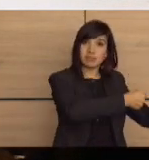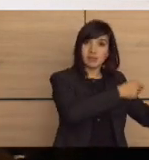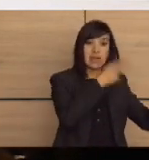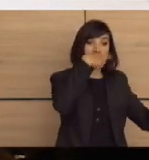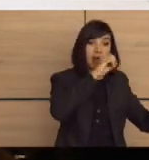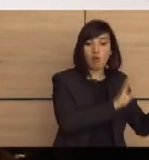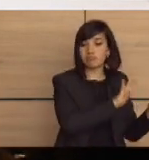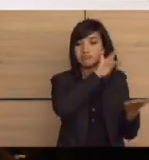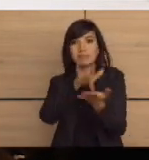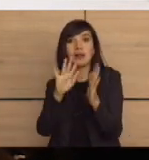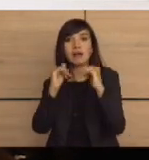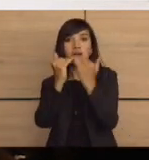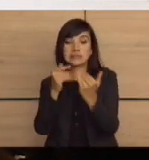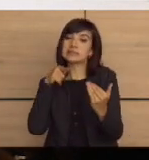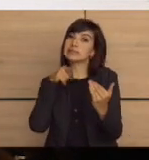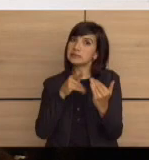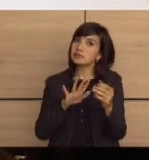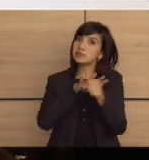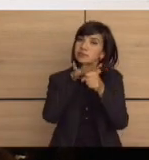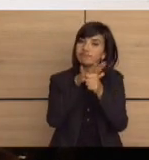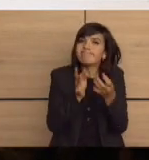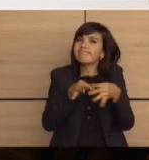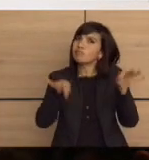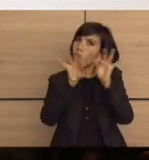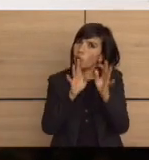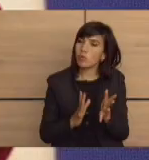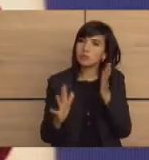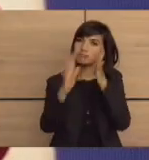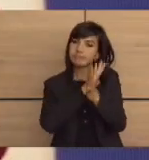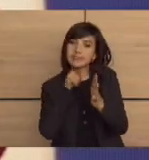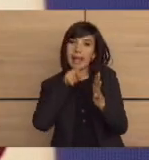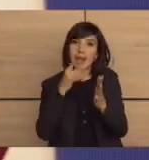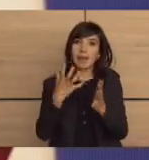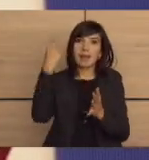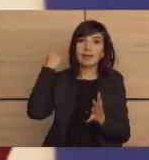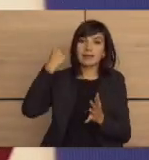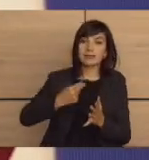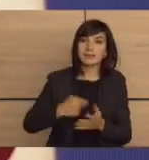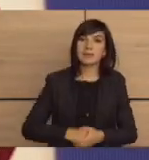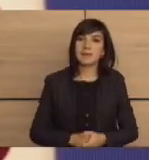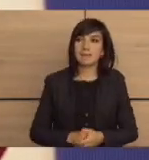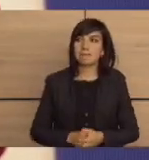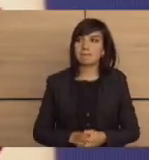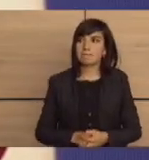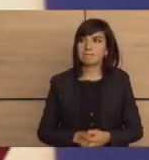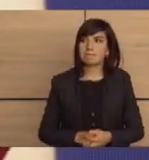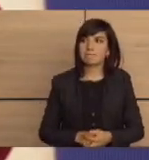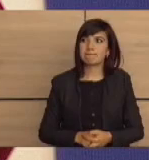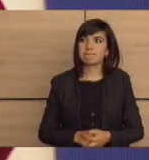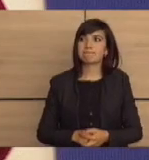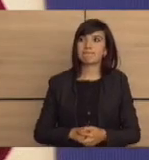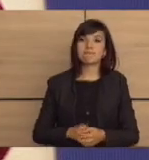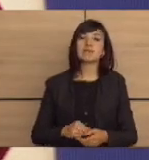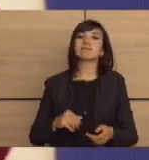pensarlo, y no solo como memoria, es lo que hoy se llama historia del trauma, y la historia del trauma